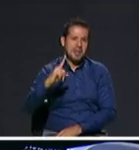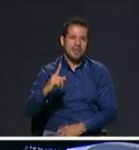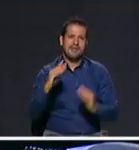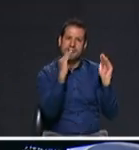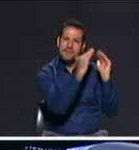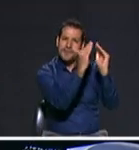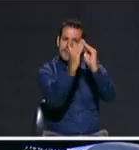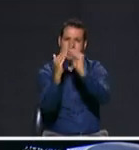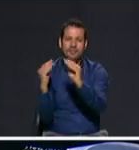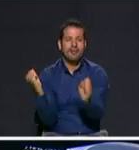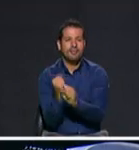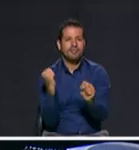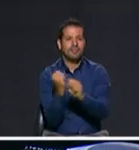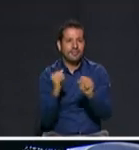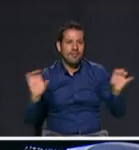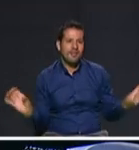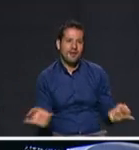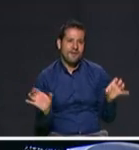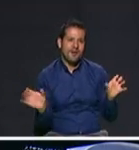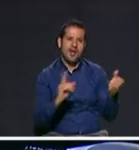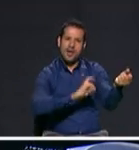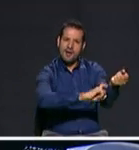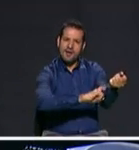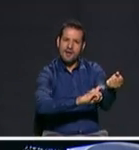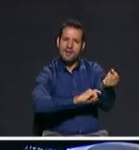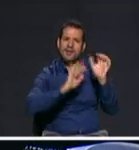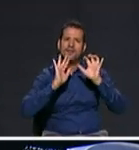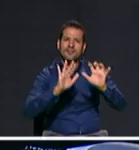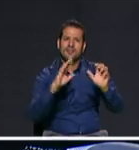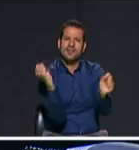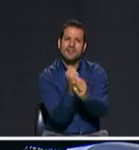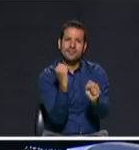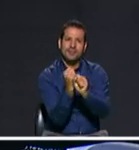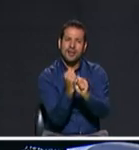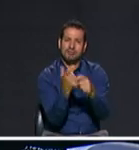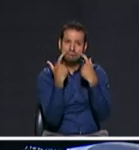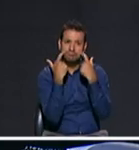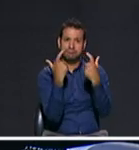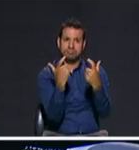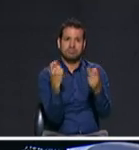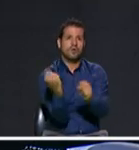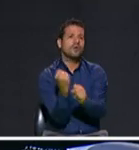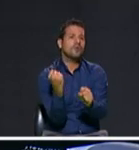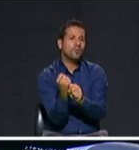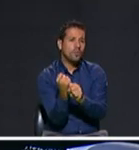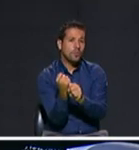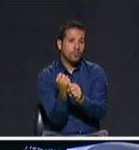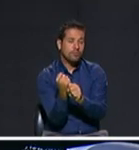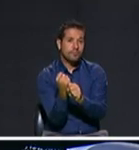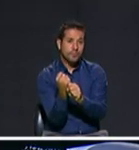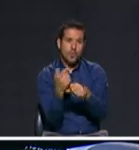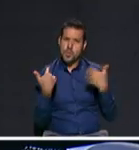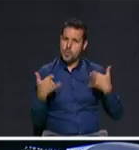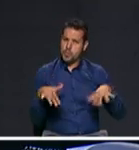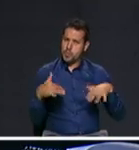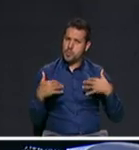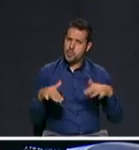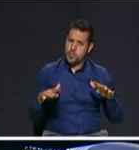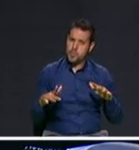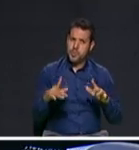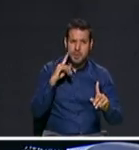trabajado con todos los actores la característica de nuestro trabajo que ha tenido extraordinarios